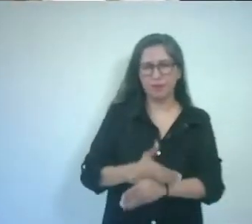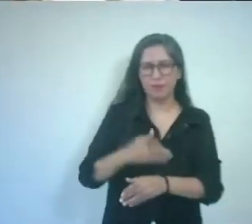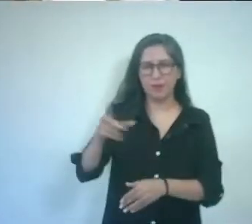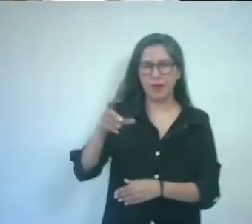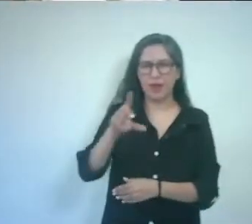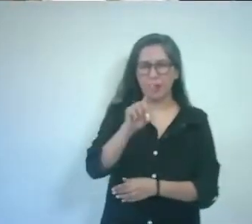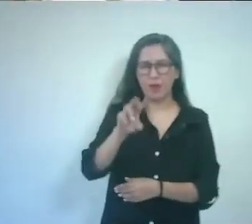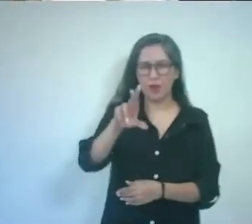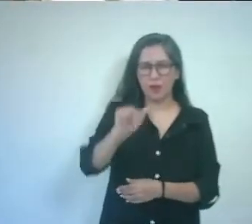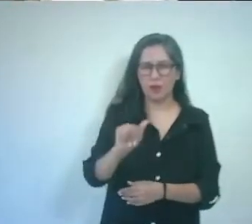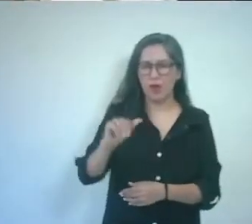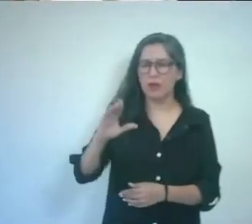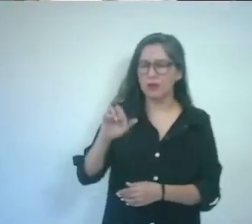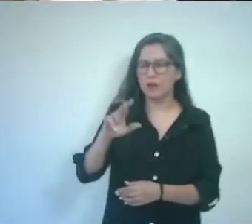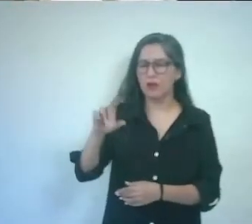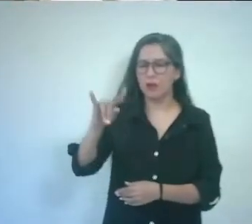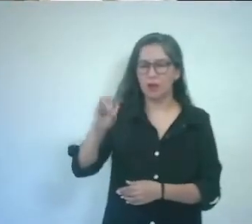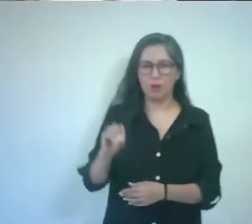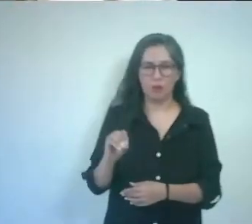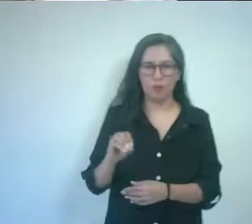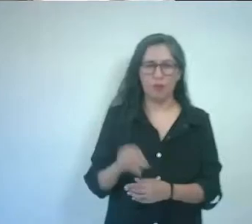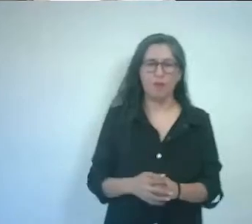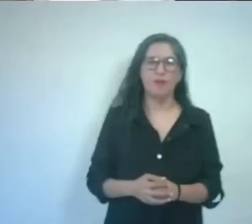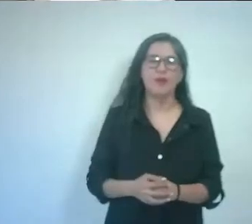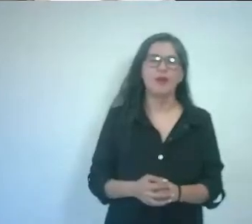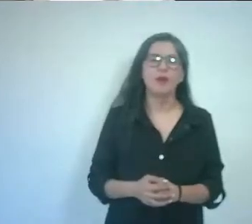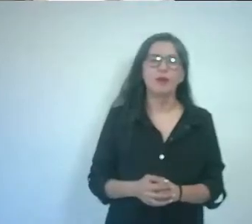doctora Cerrato.